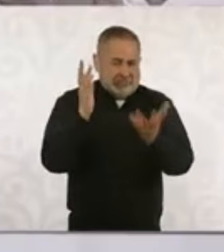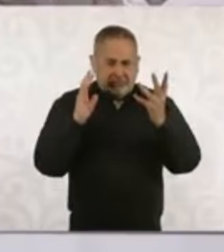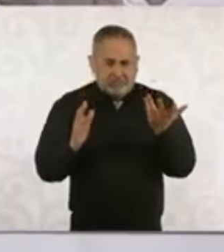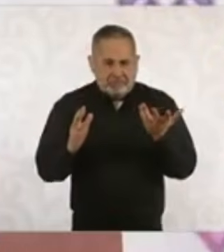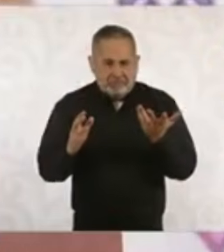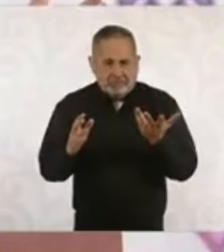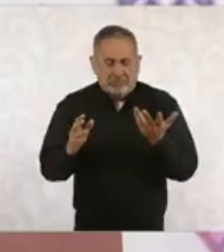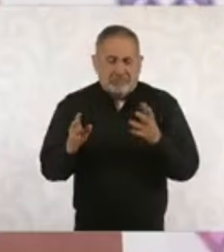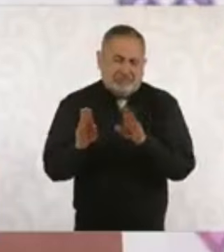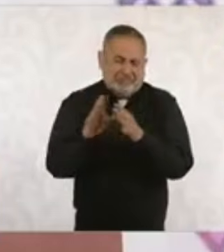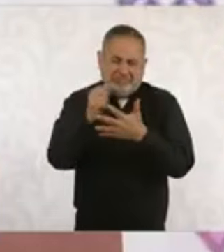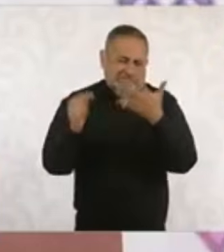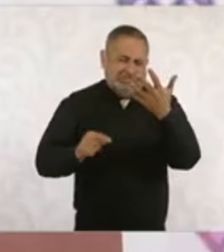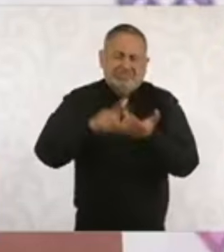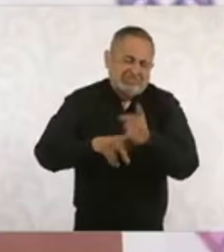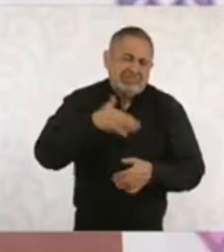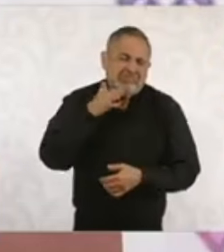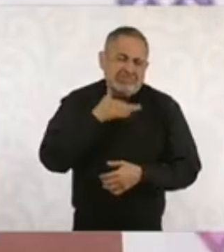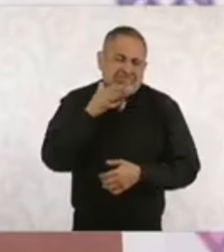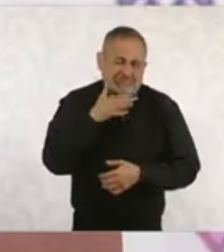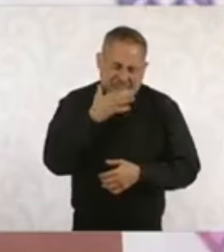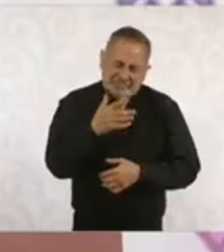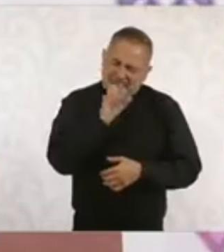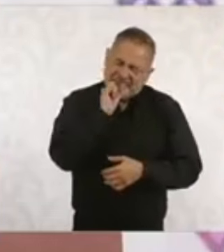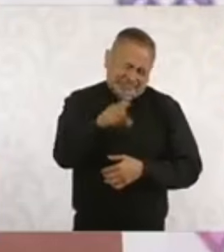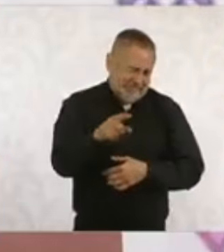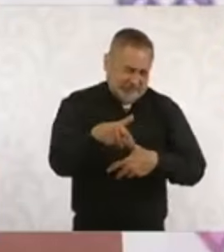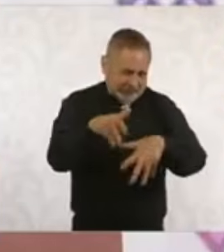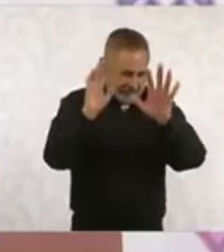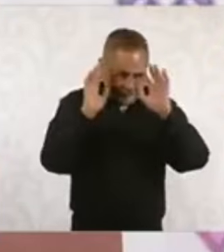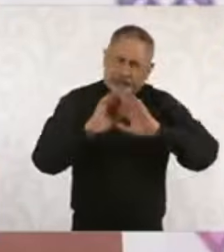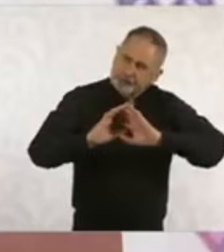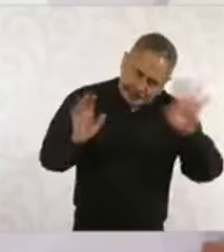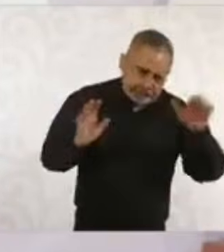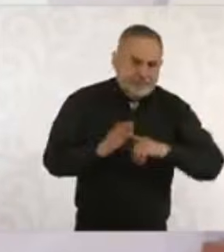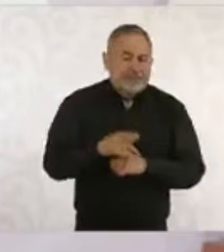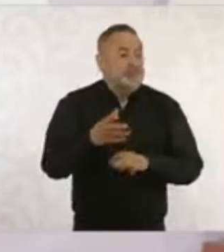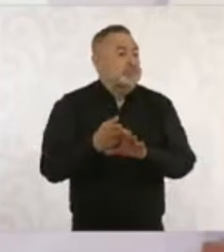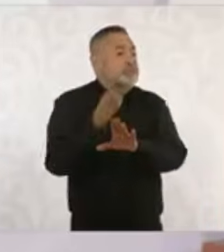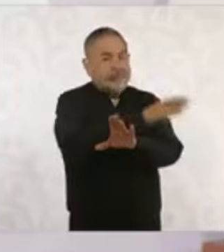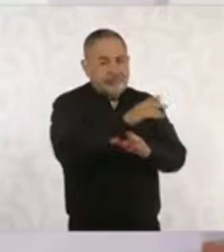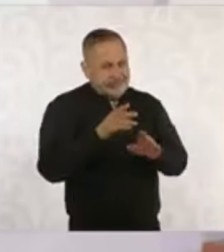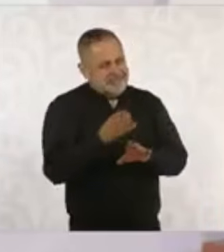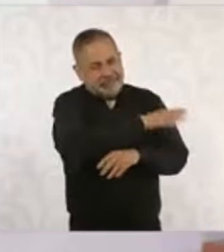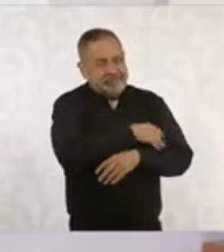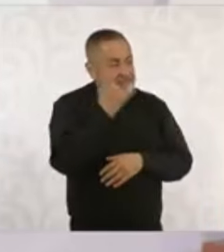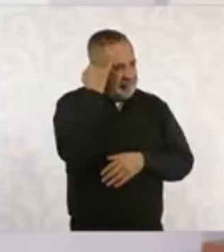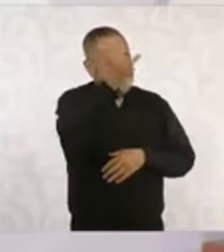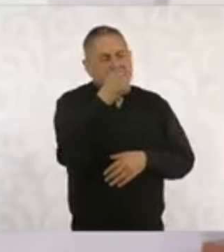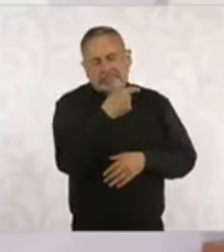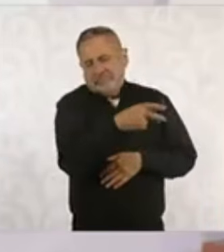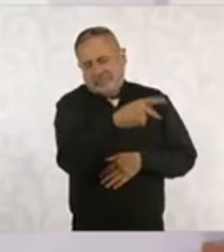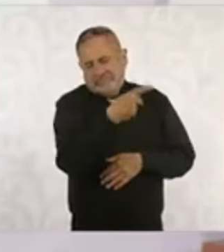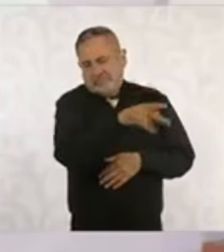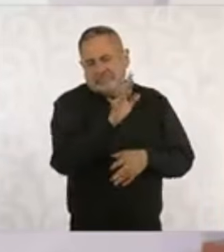del gobierno, entre otras cosas, además, repito, de la corrupción. Bueno, había otra idea de